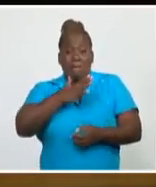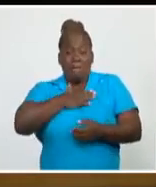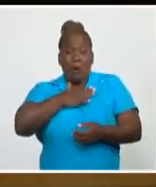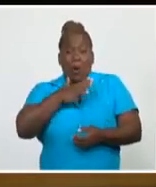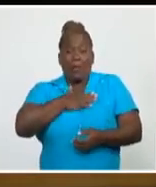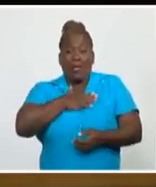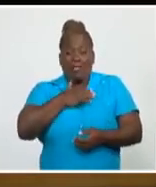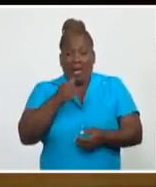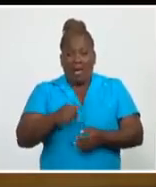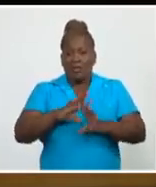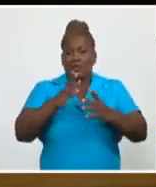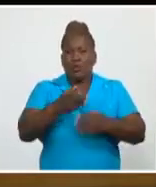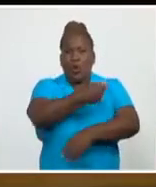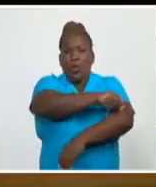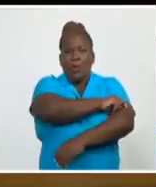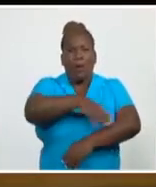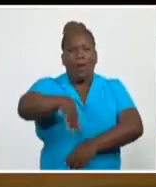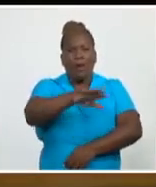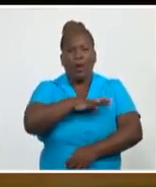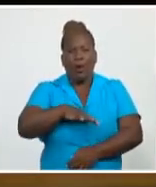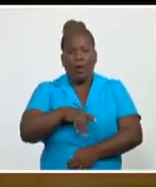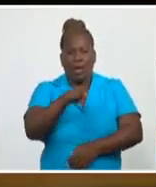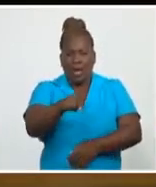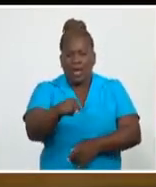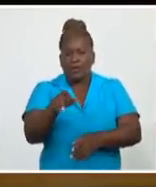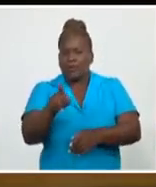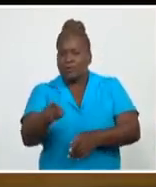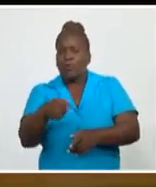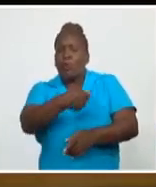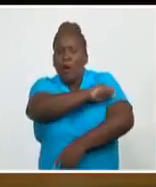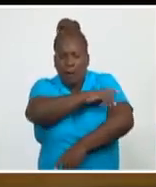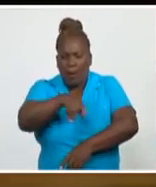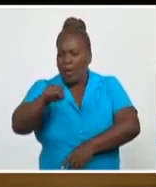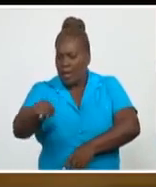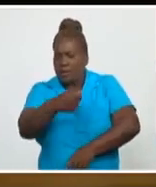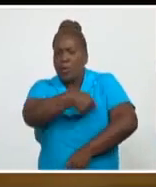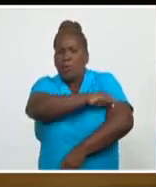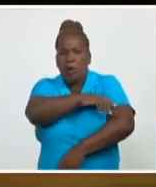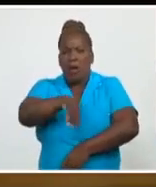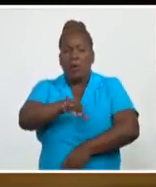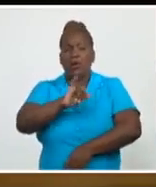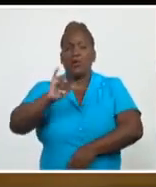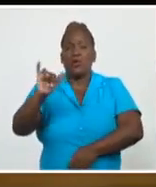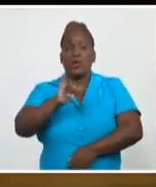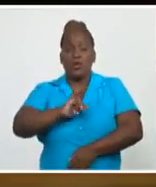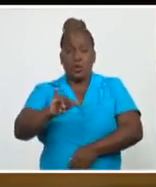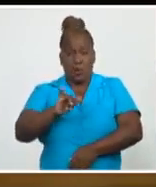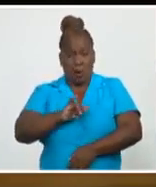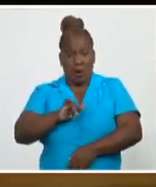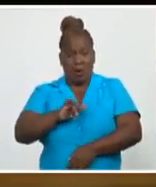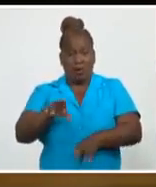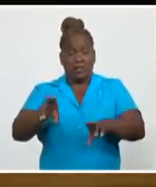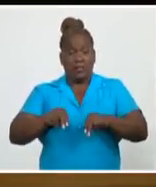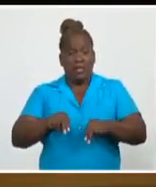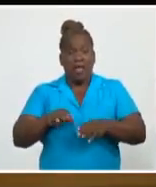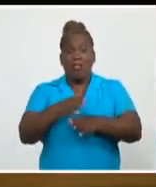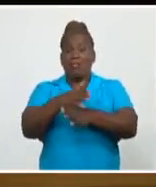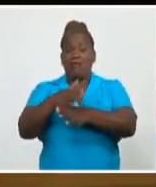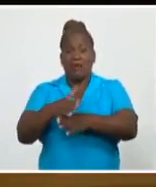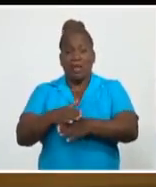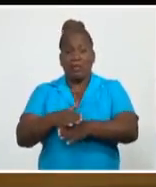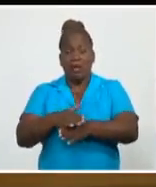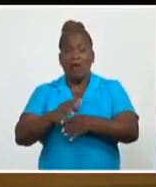sobre los medios fundamentales de producción, reconocer y diversificar las diferentes formas de propiedad y